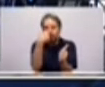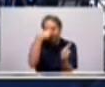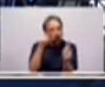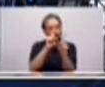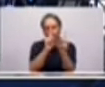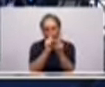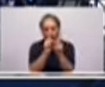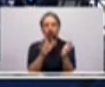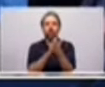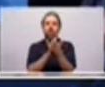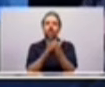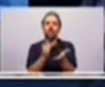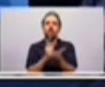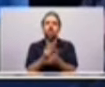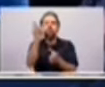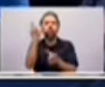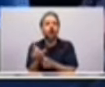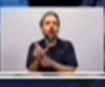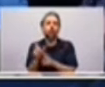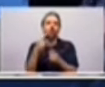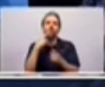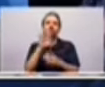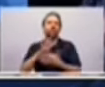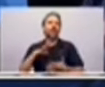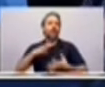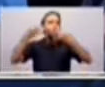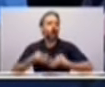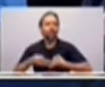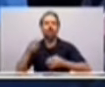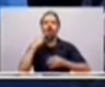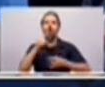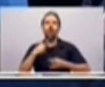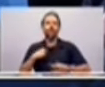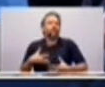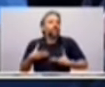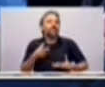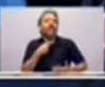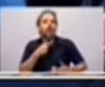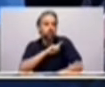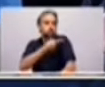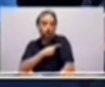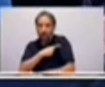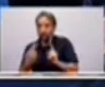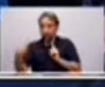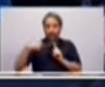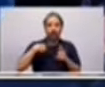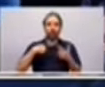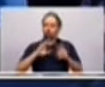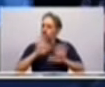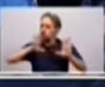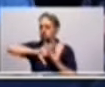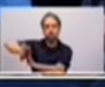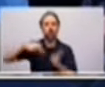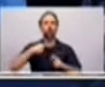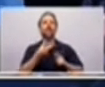a catastróficos por parte de las propias autoridades. Las proyecciones más optimistas de los funcionarios son nos va a ir horrible y va a